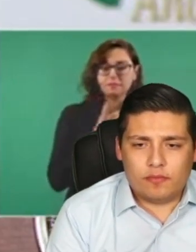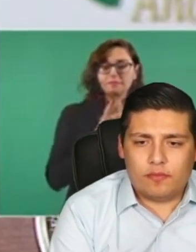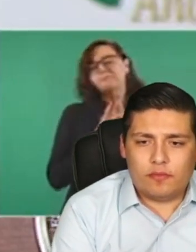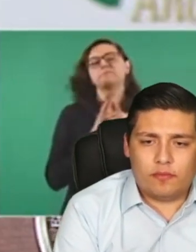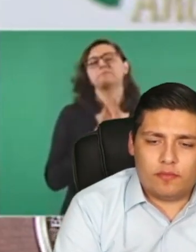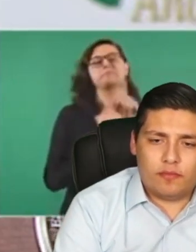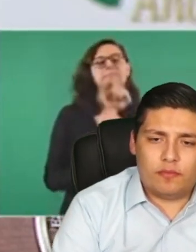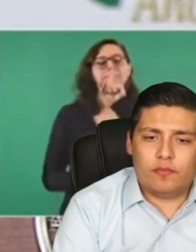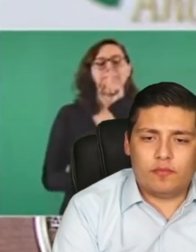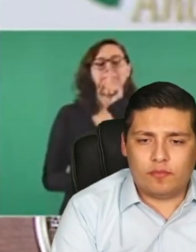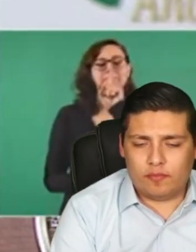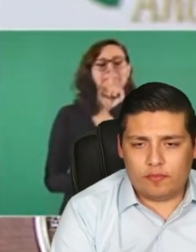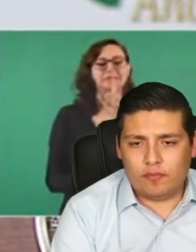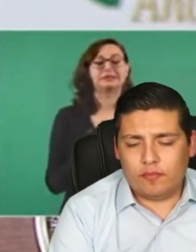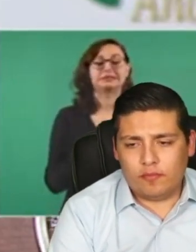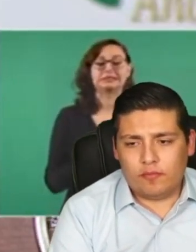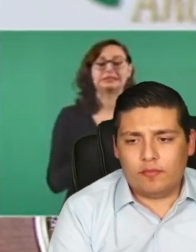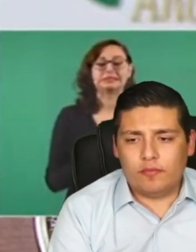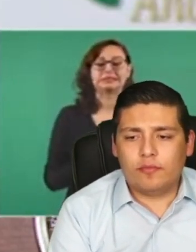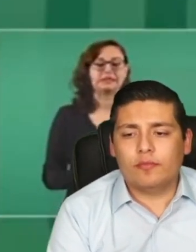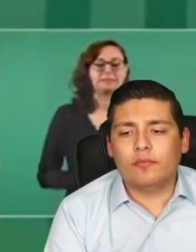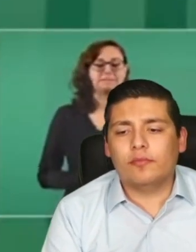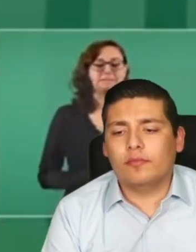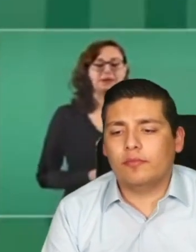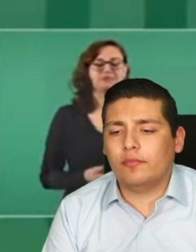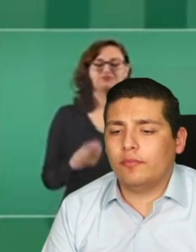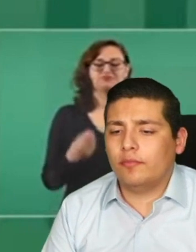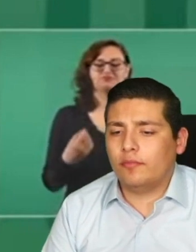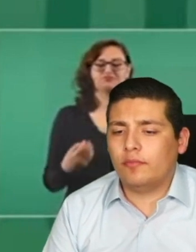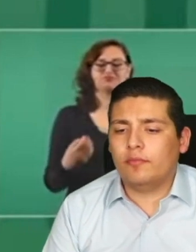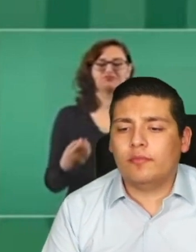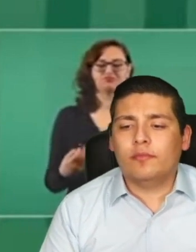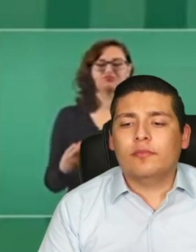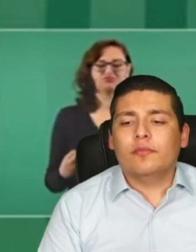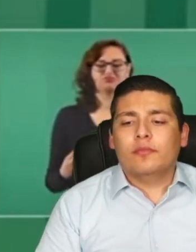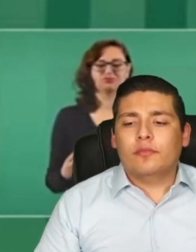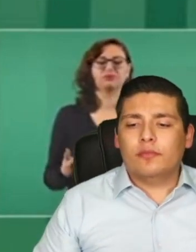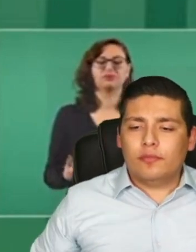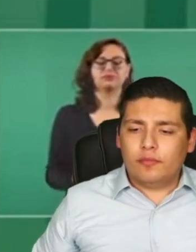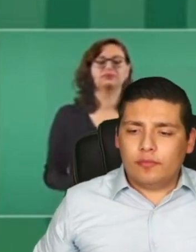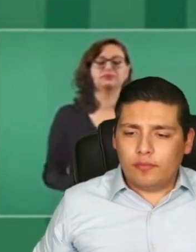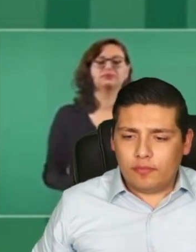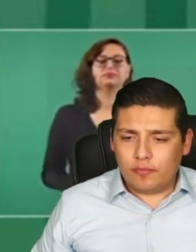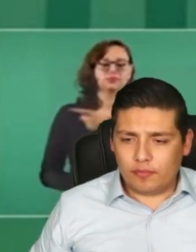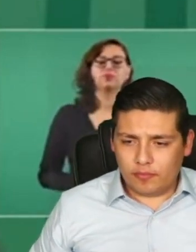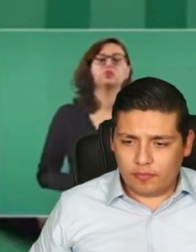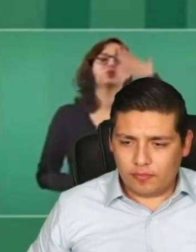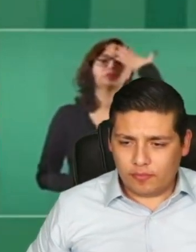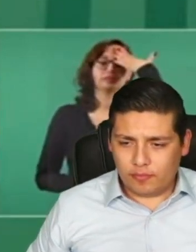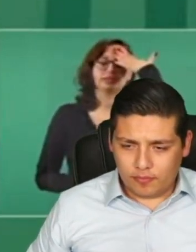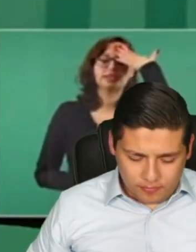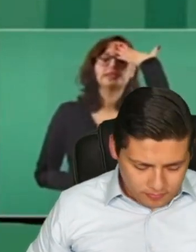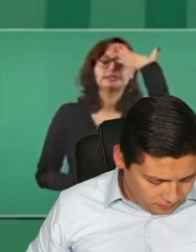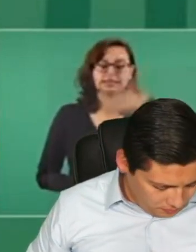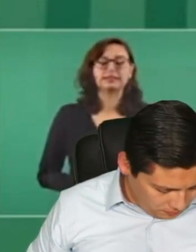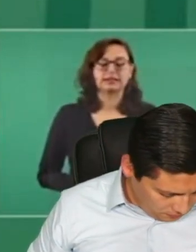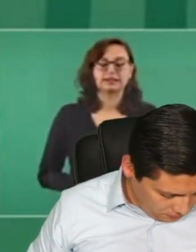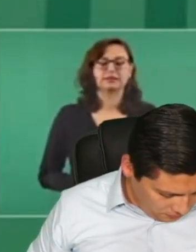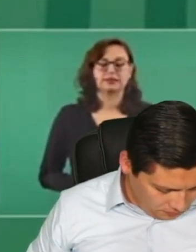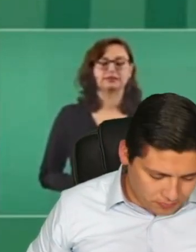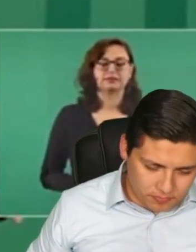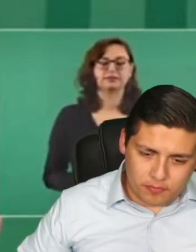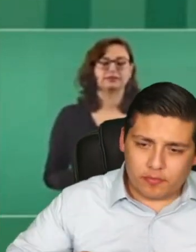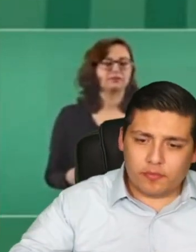sino que tienen muchas influencias. Pues ustedes ya saben cómo se maneja todo